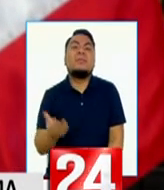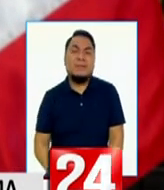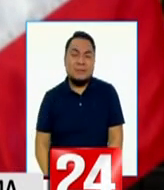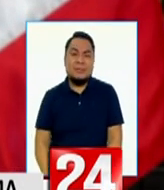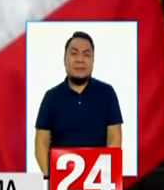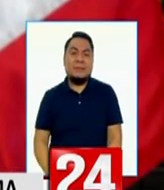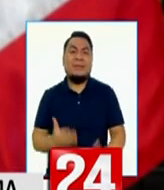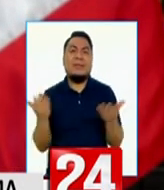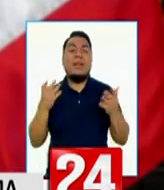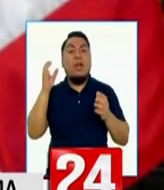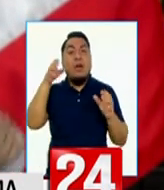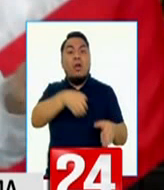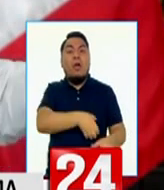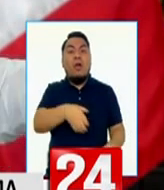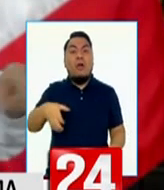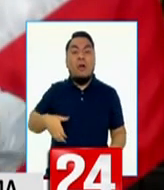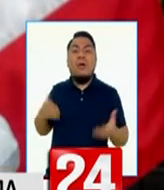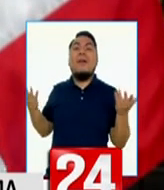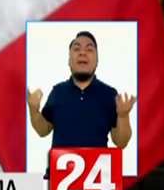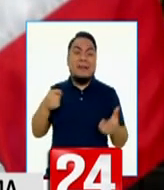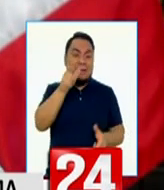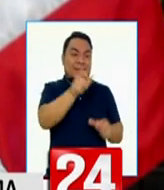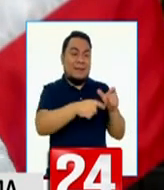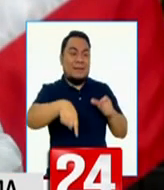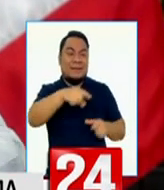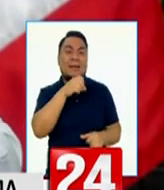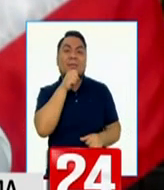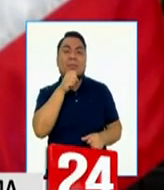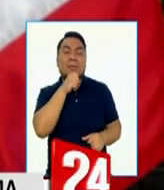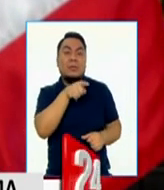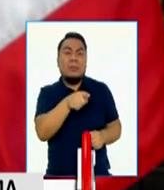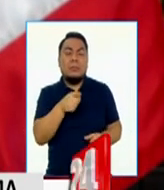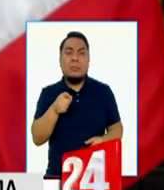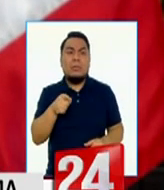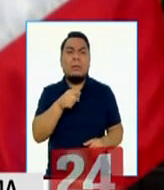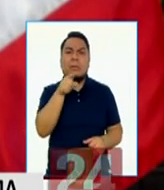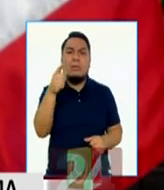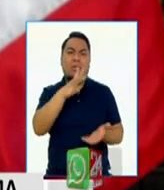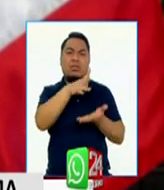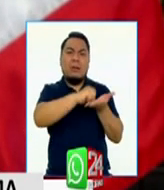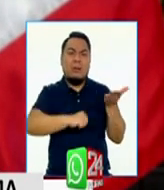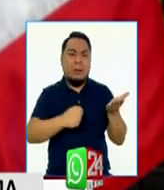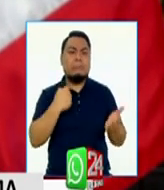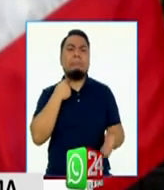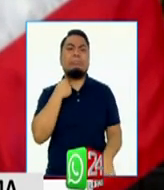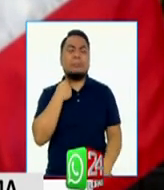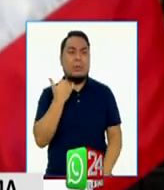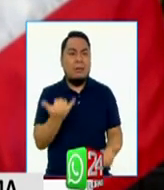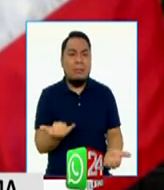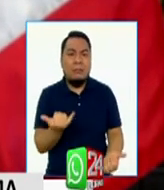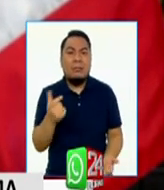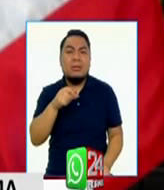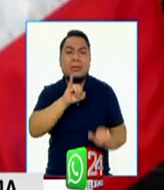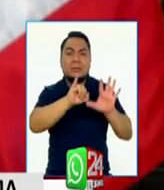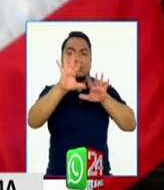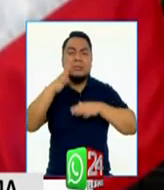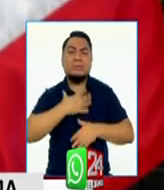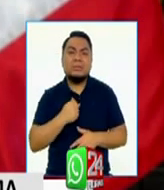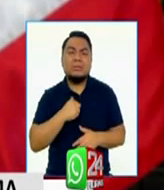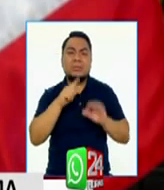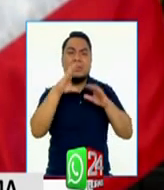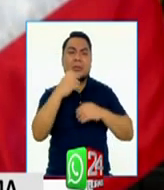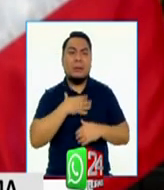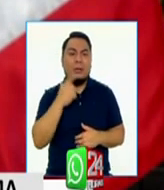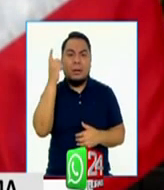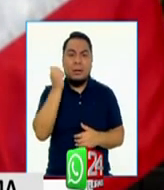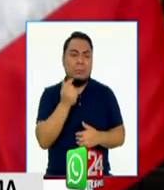¿Dónde van a estar los congresistas cuando esos aportantes lleguen a los 65, 70